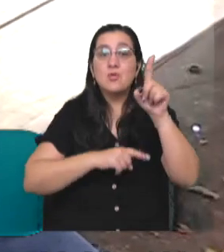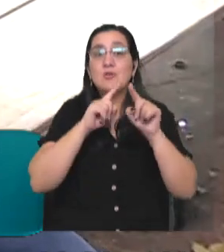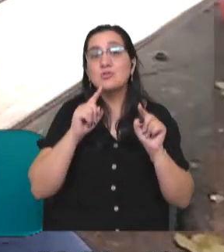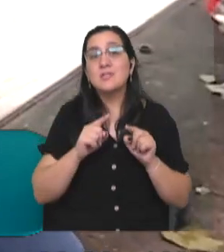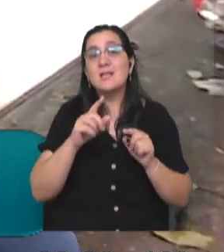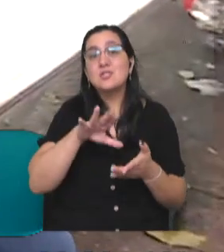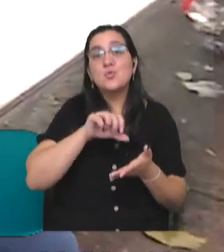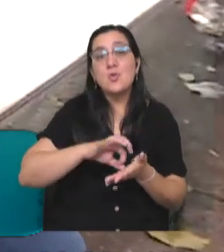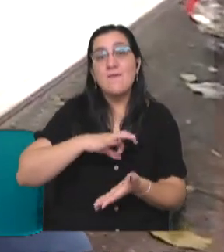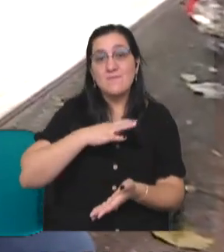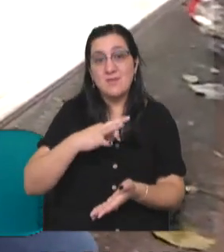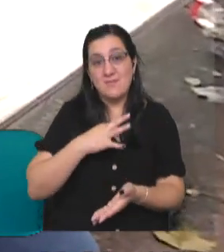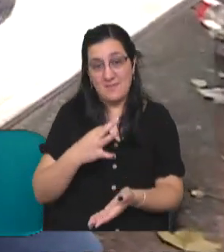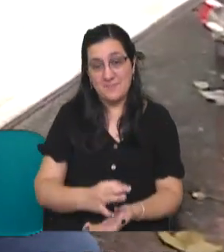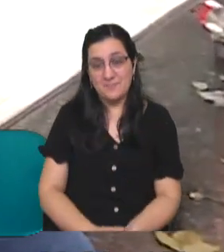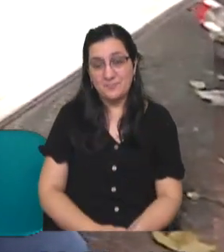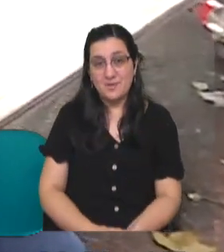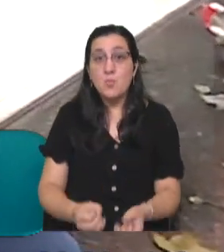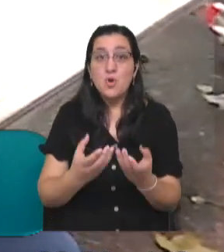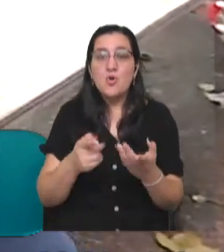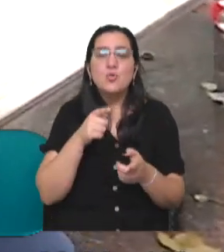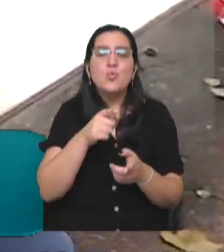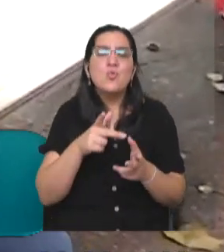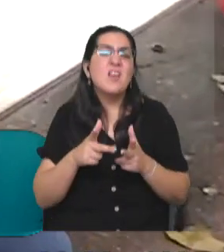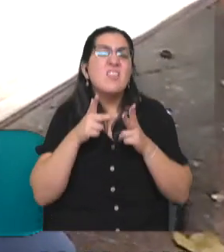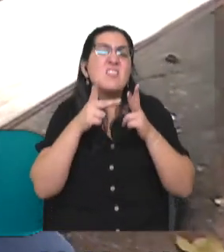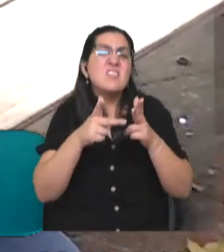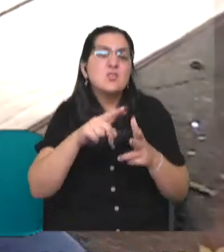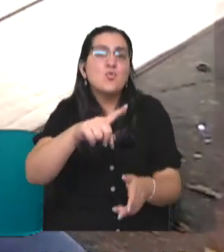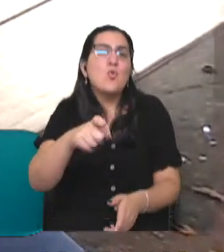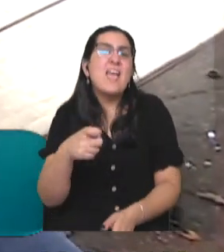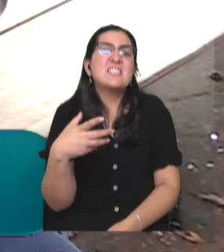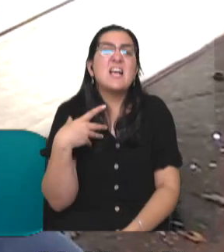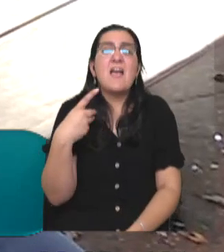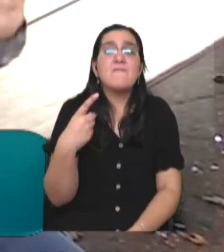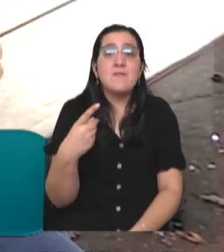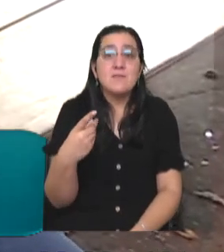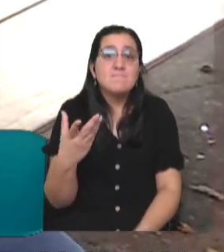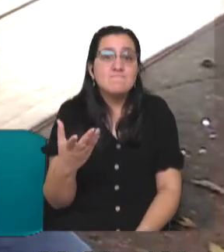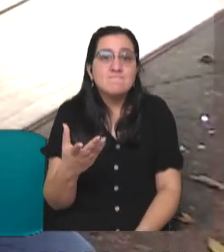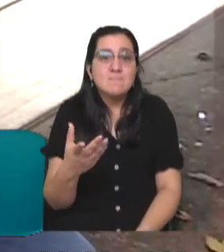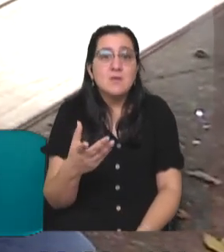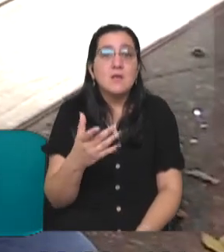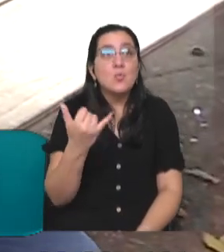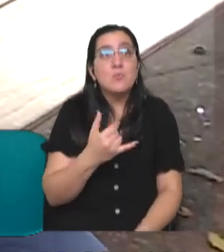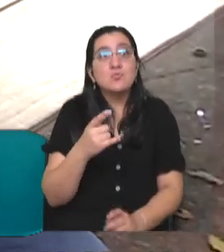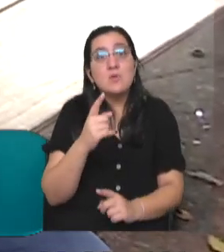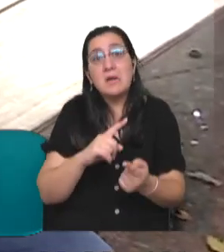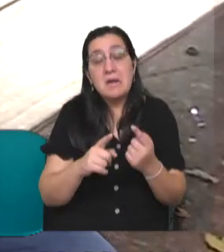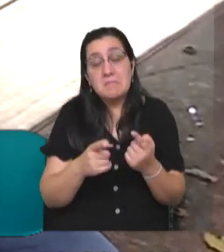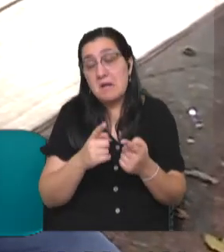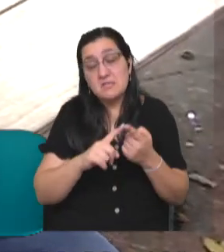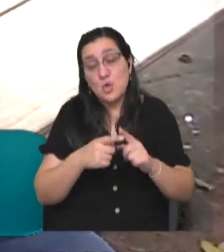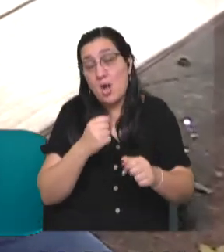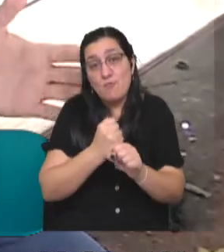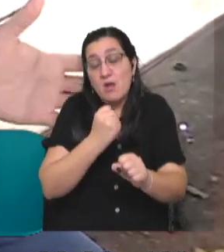en Ciudad Viva en el día de hoy. Y es bueno, ¿qué le diríamos de repente a aquel ex jefe, a aquel ex patrón que tuvimos en una relación laboral,